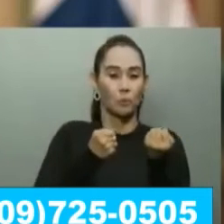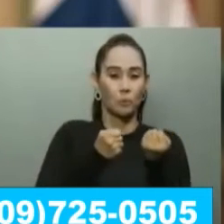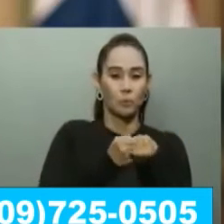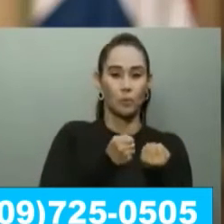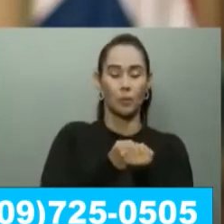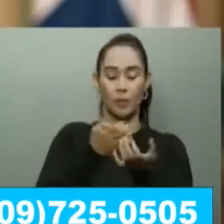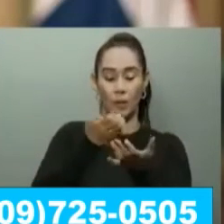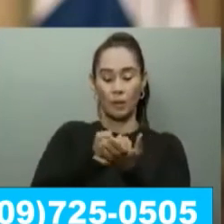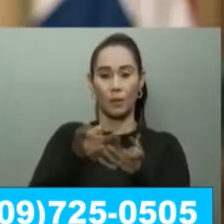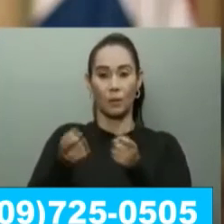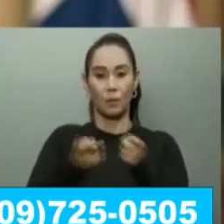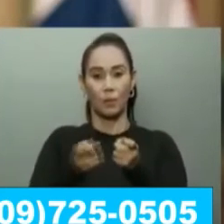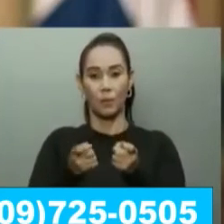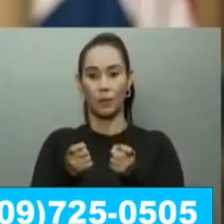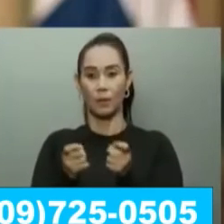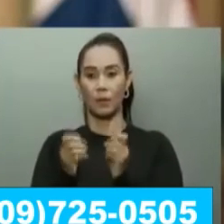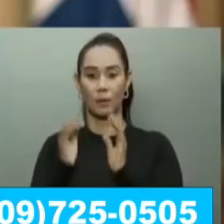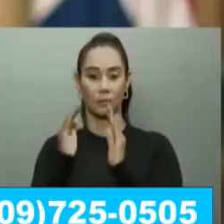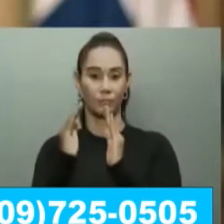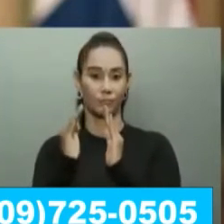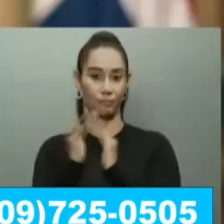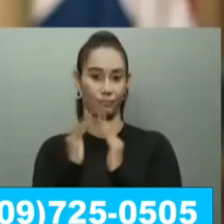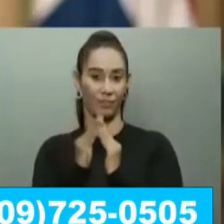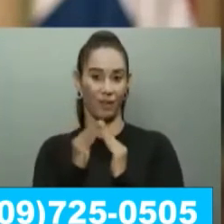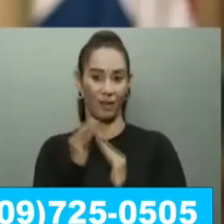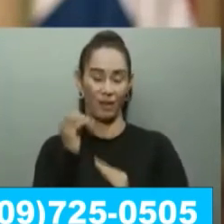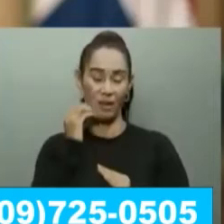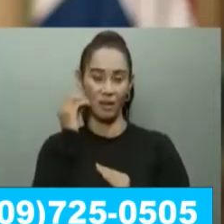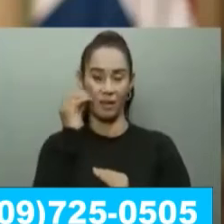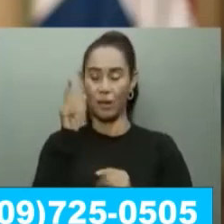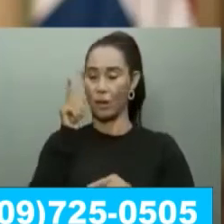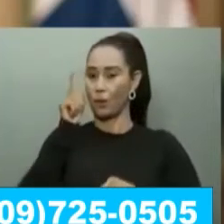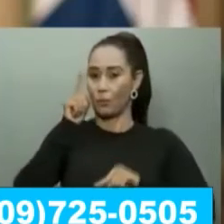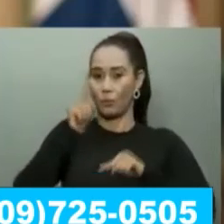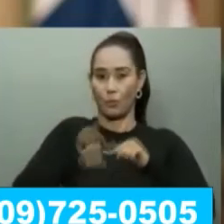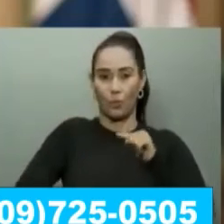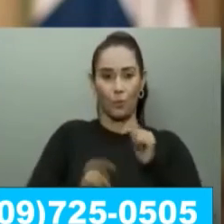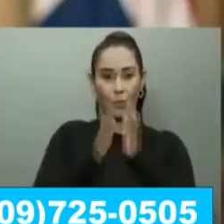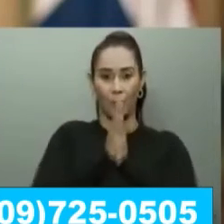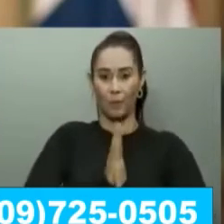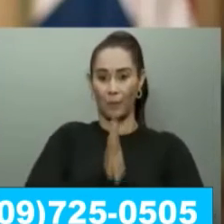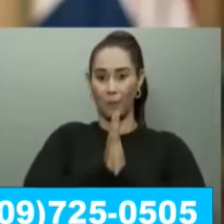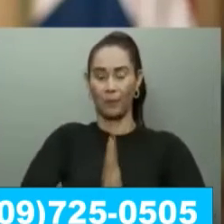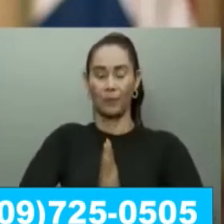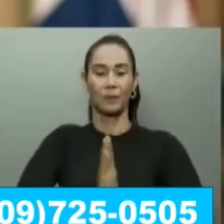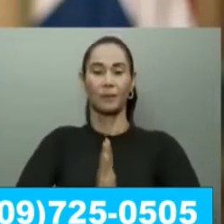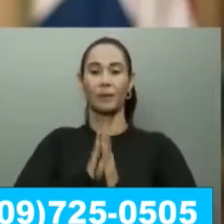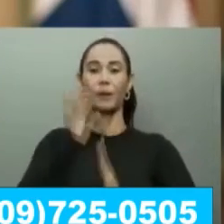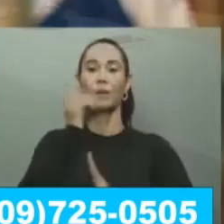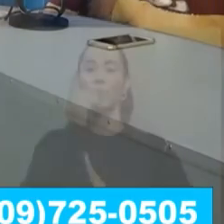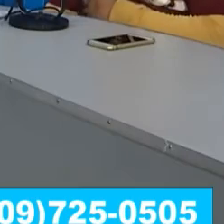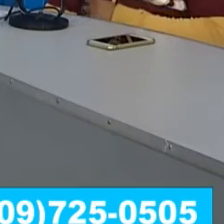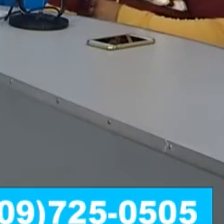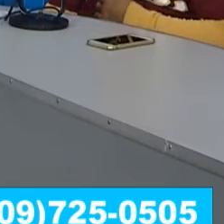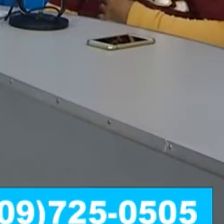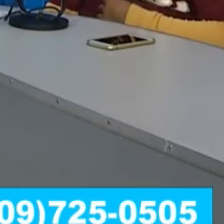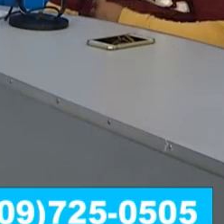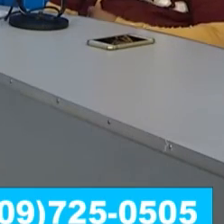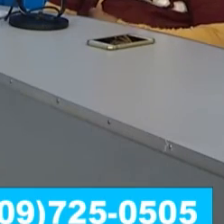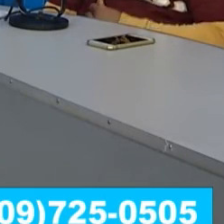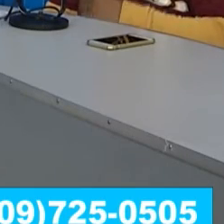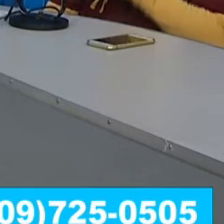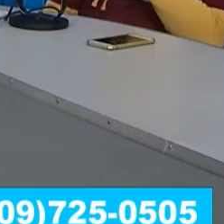vacunando ya sabes y mira esto del discurso del presidente verdad muy bien que el presidente ya ha dicho